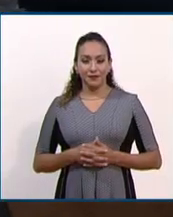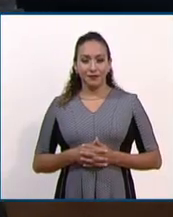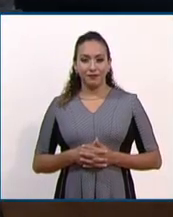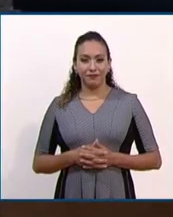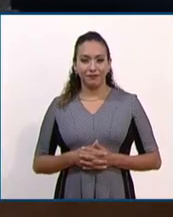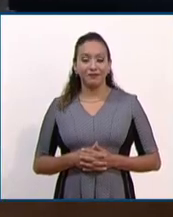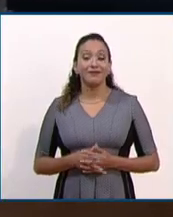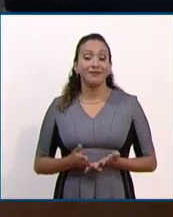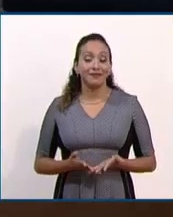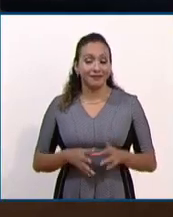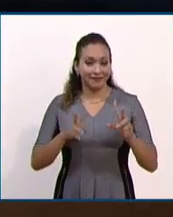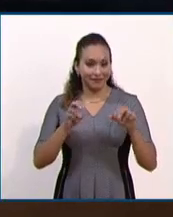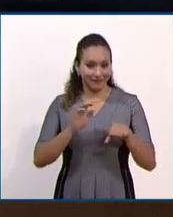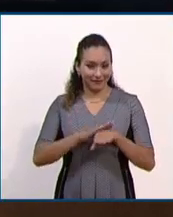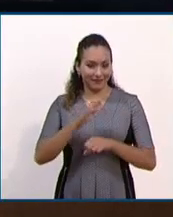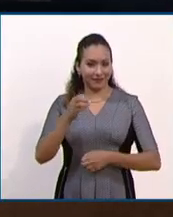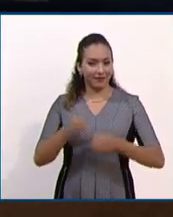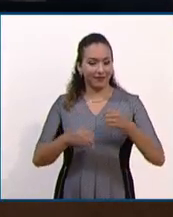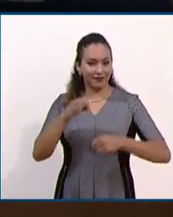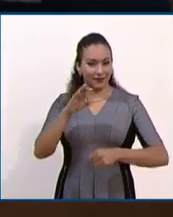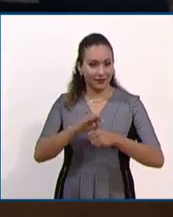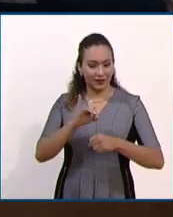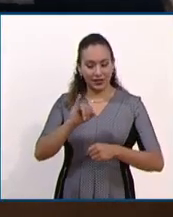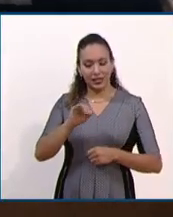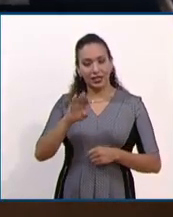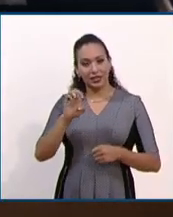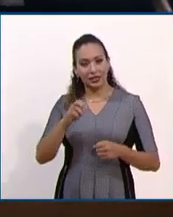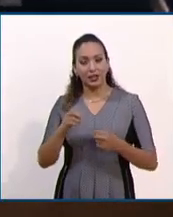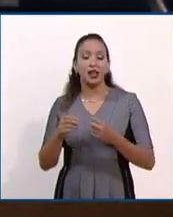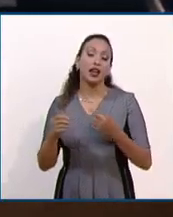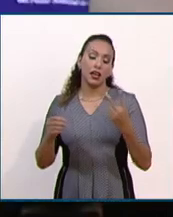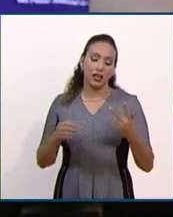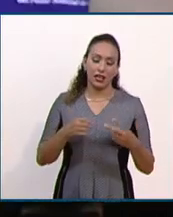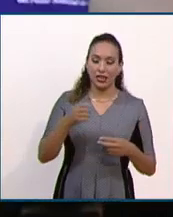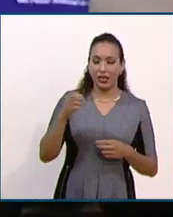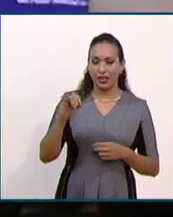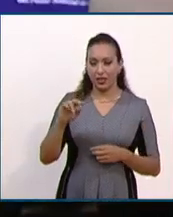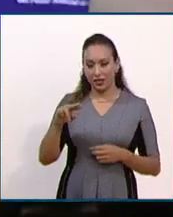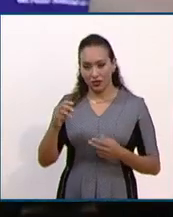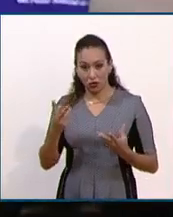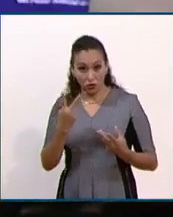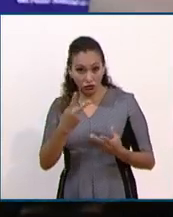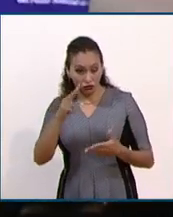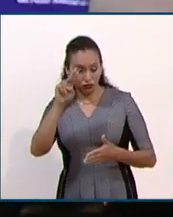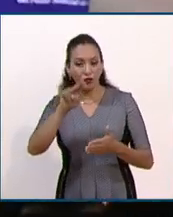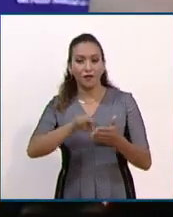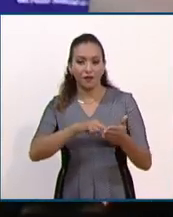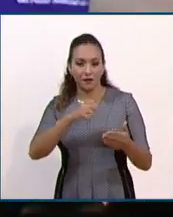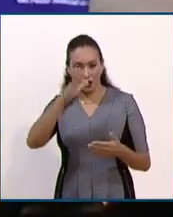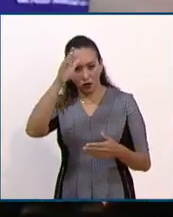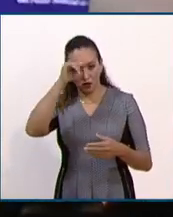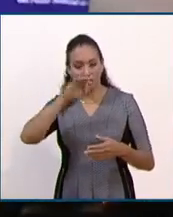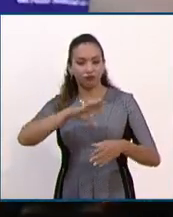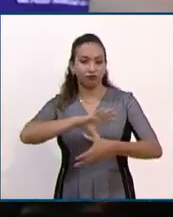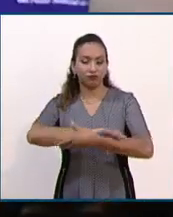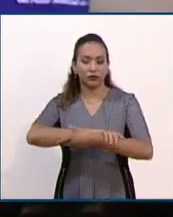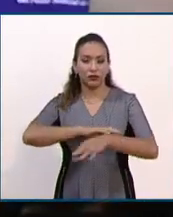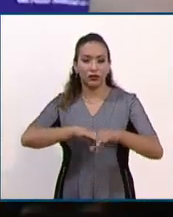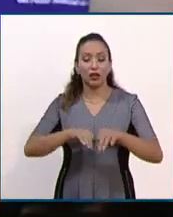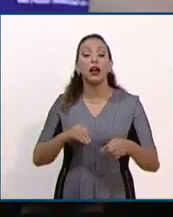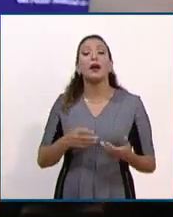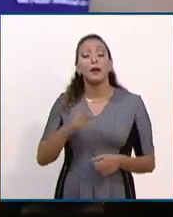En más de estos temas, el Tribunal Electoral y el INE firmaron 2 convenios de colaboración. El primero permitirá que el INE